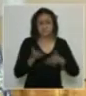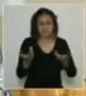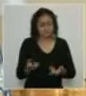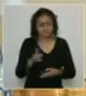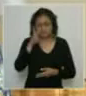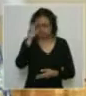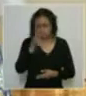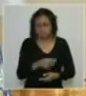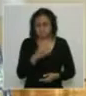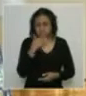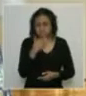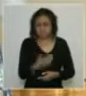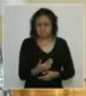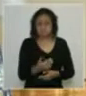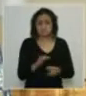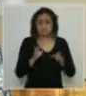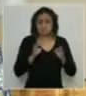eficiente, ética,